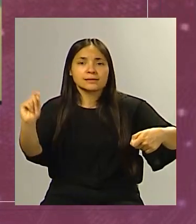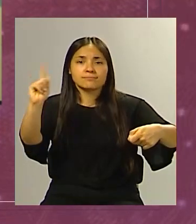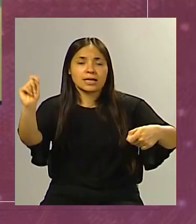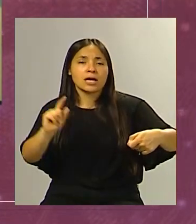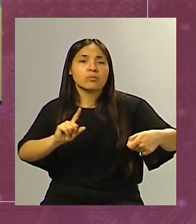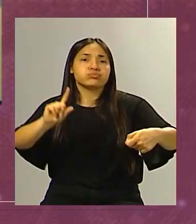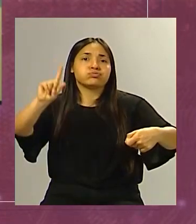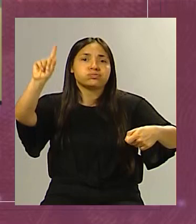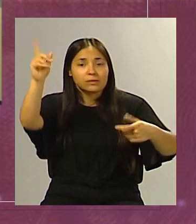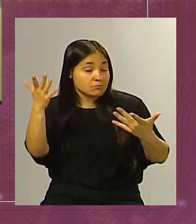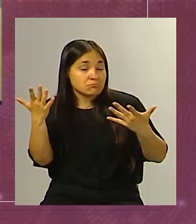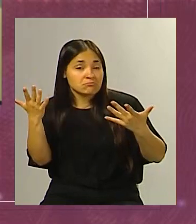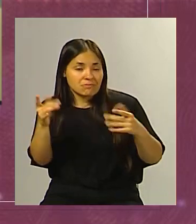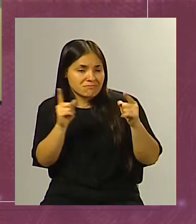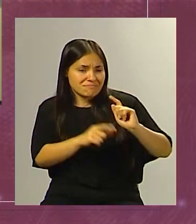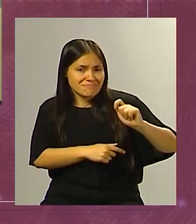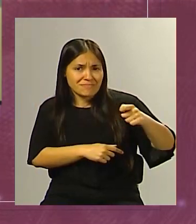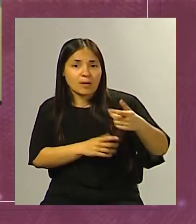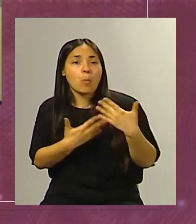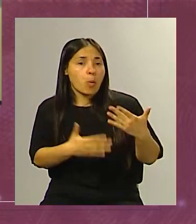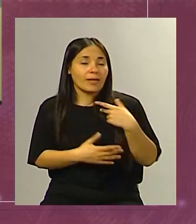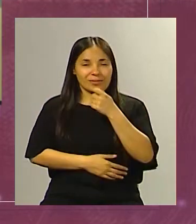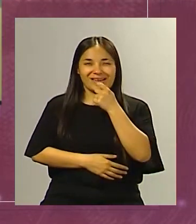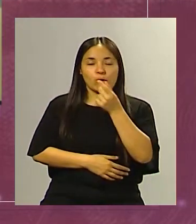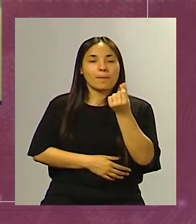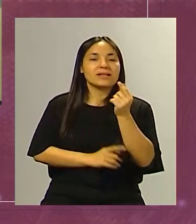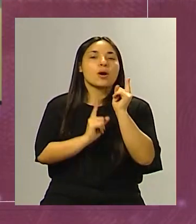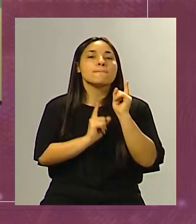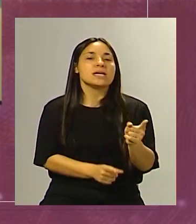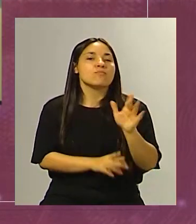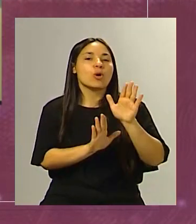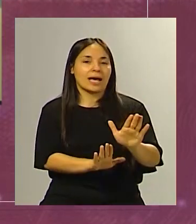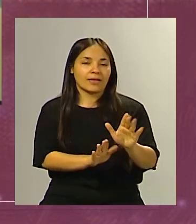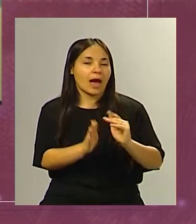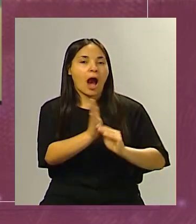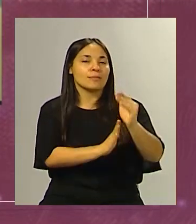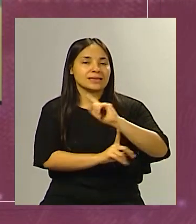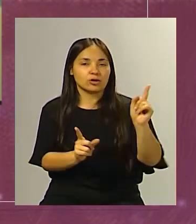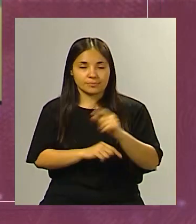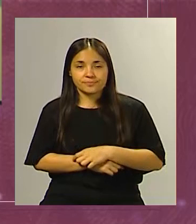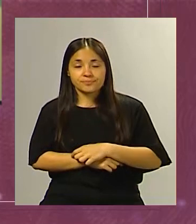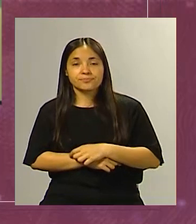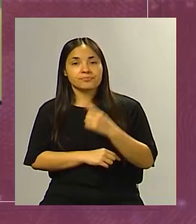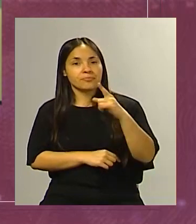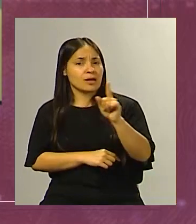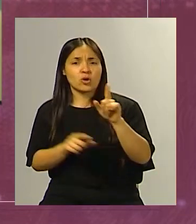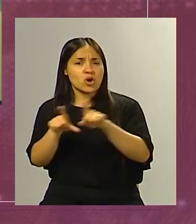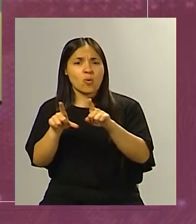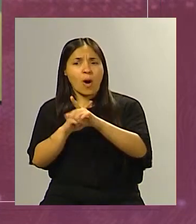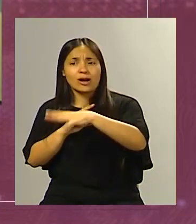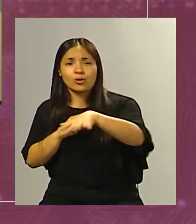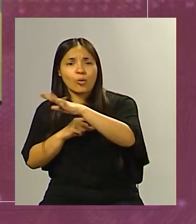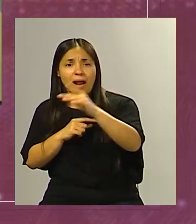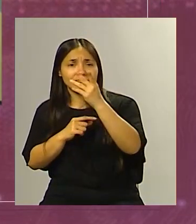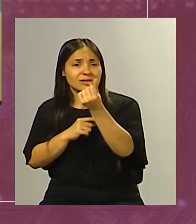ustedes pueden decir, tener la intención de congelar los precios, pero en el lugar de destino, sea donde sea, aumentan los precios